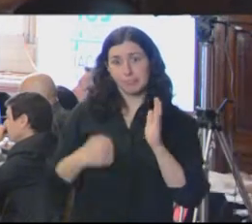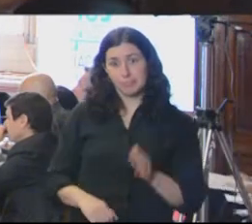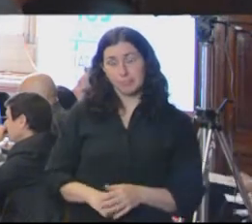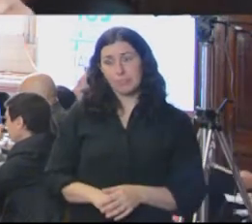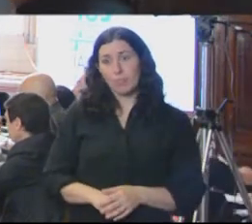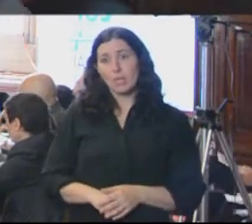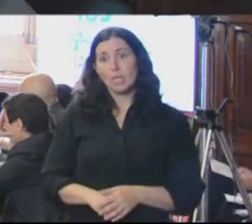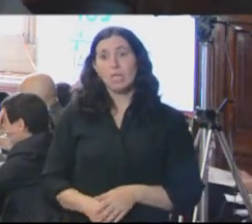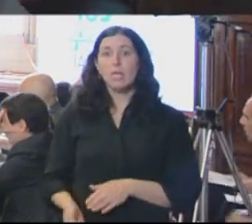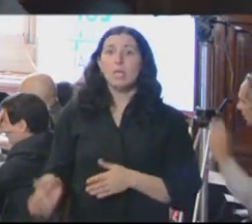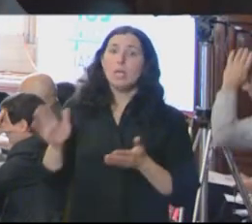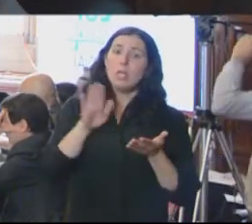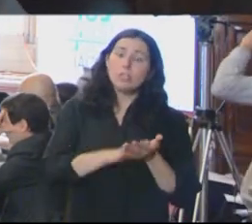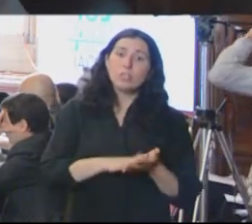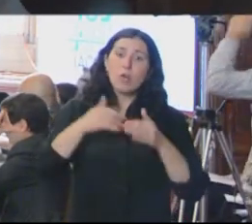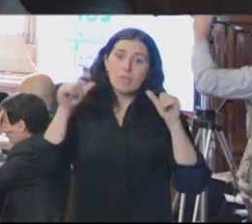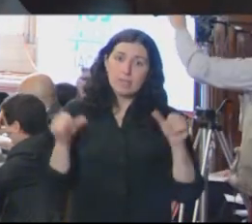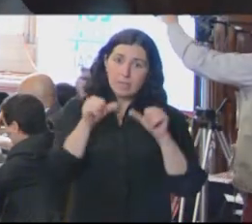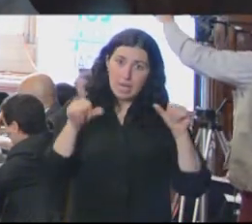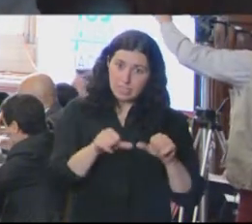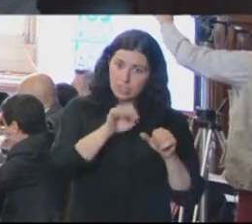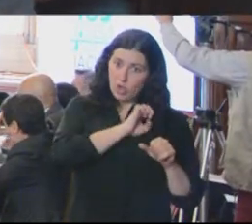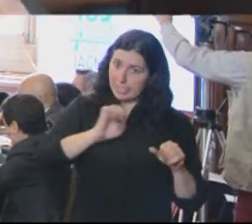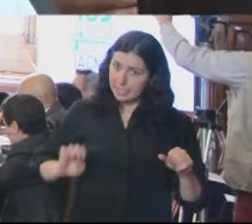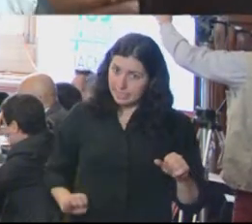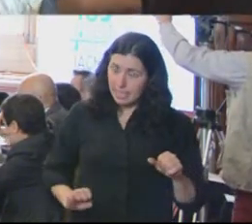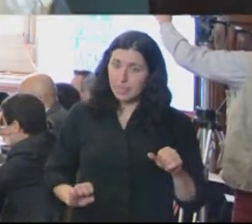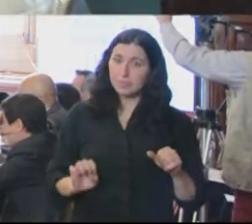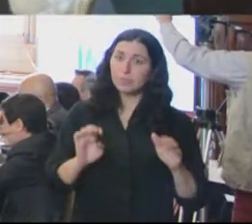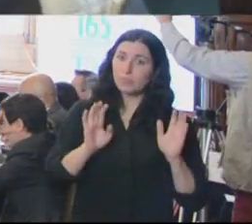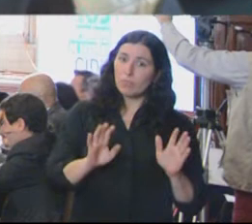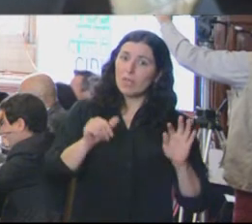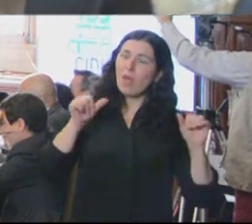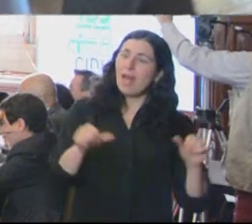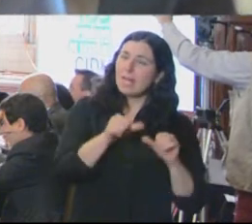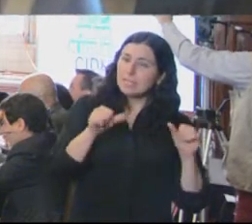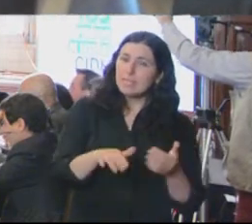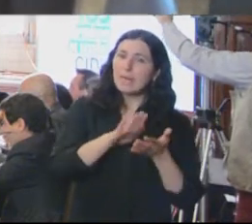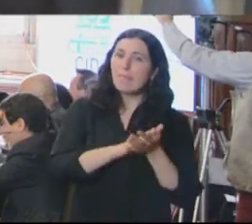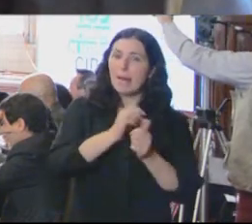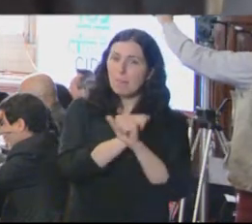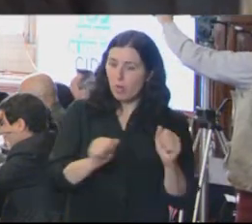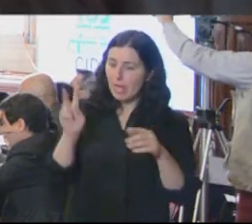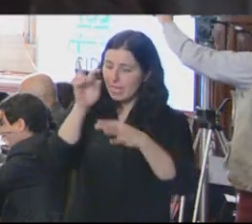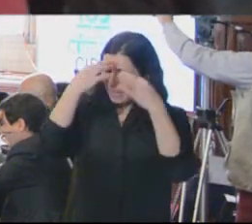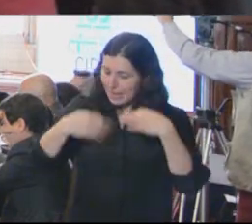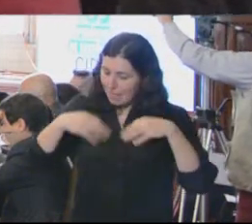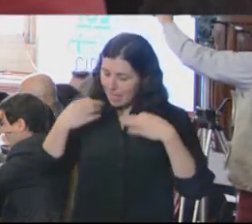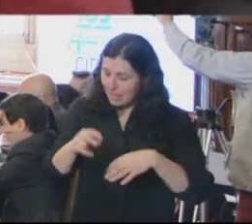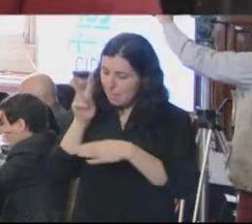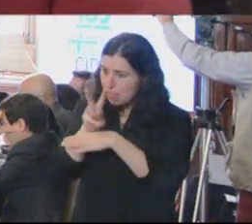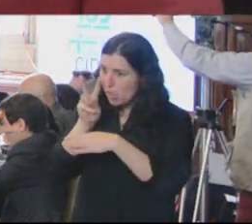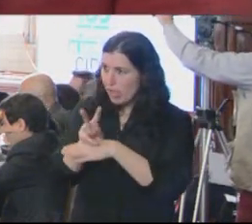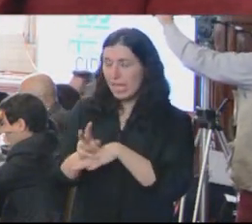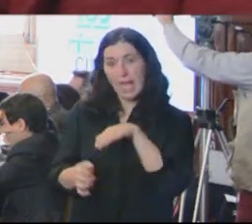respecto a las acciones que el Estado o que se deberían ejecutar para una efectiva protección a los líderes y defensores,